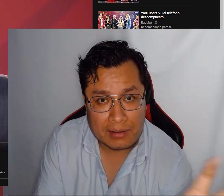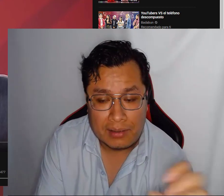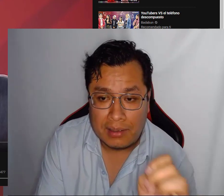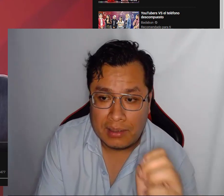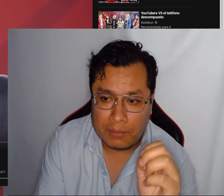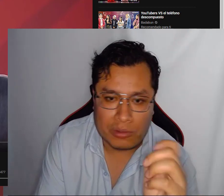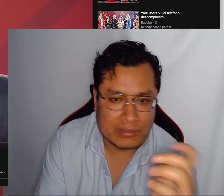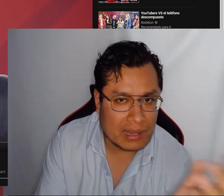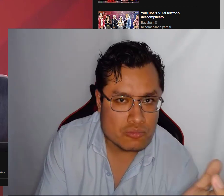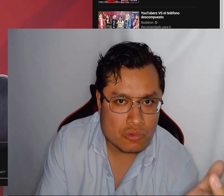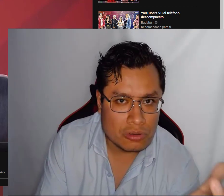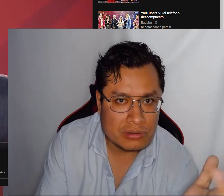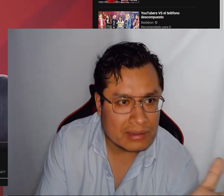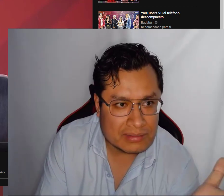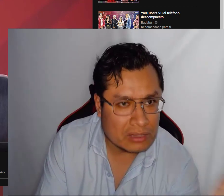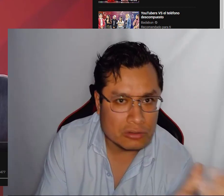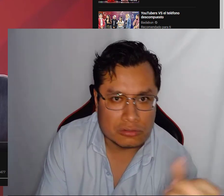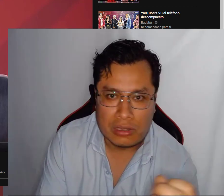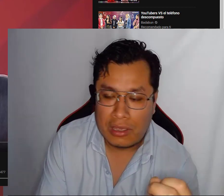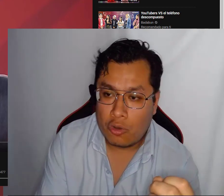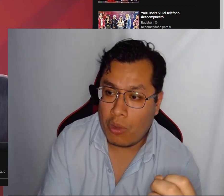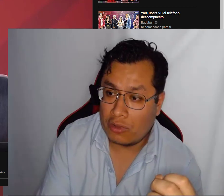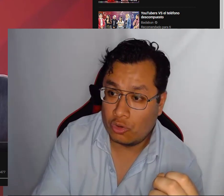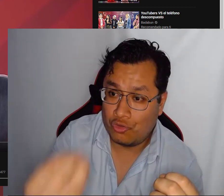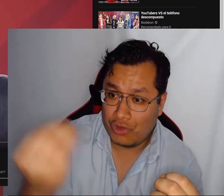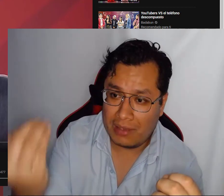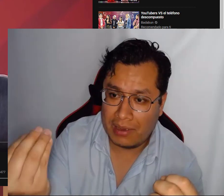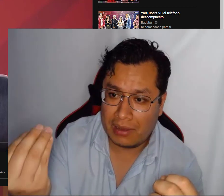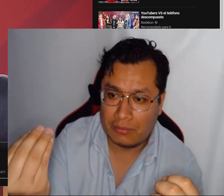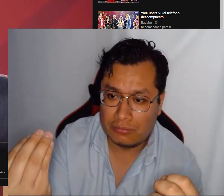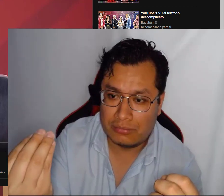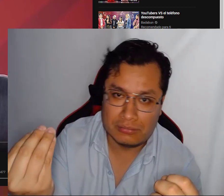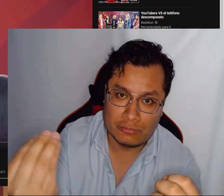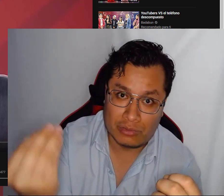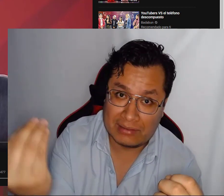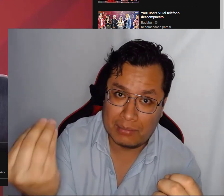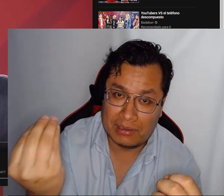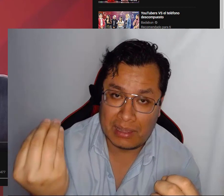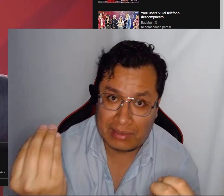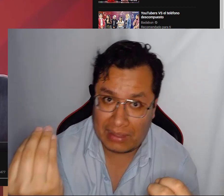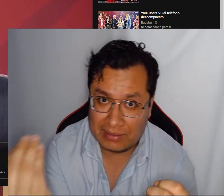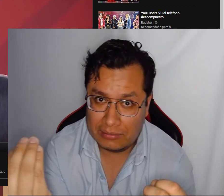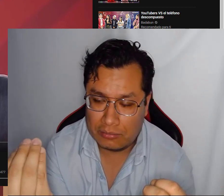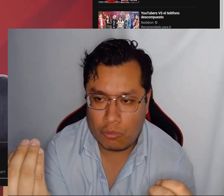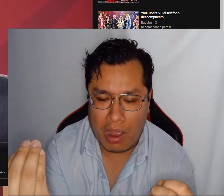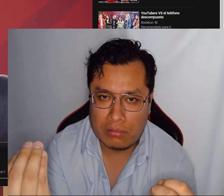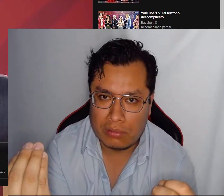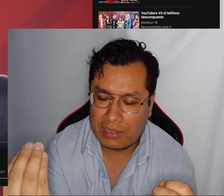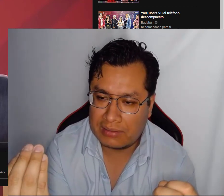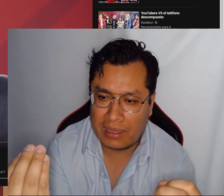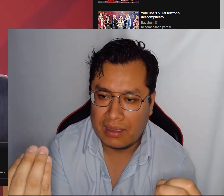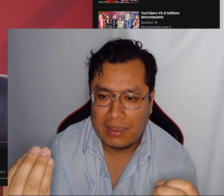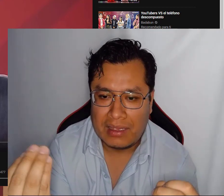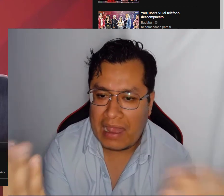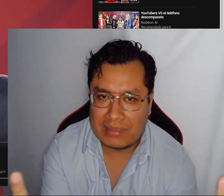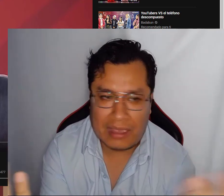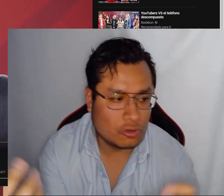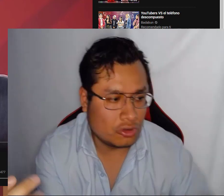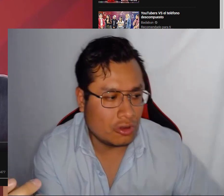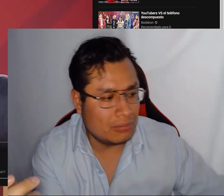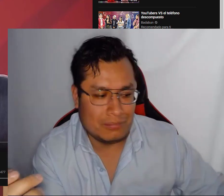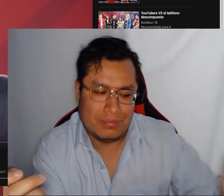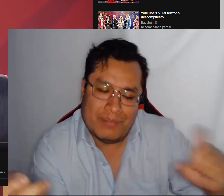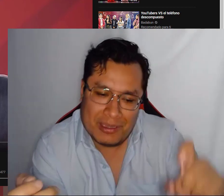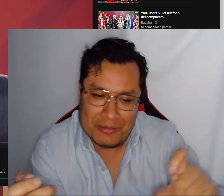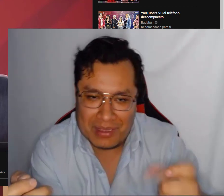que yo llega a ver pues eran muy sencillos cuando fui a ver un examen de tesis guau o sea está el